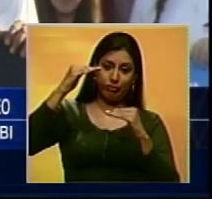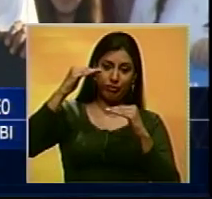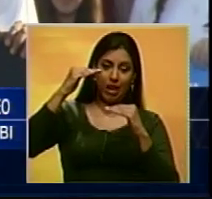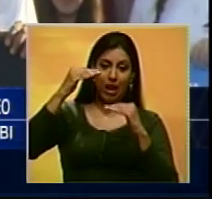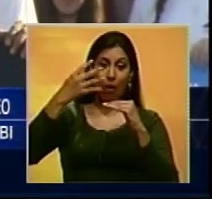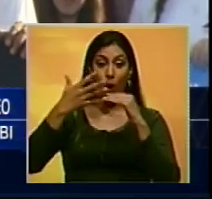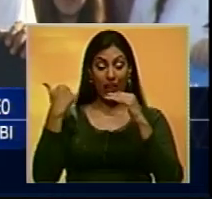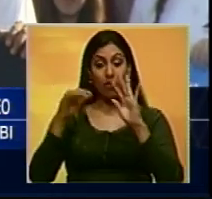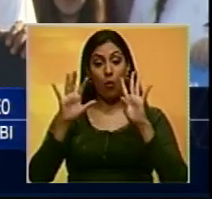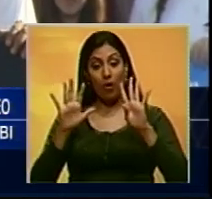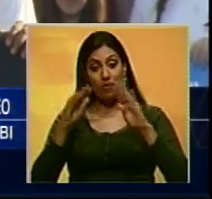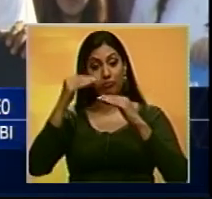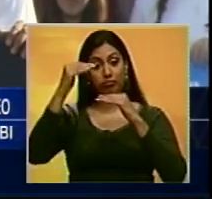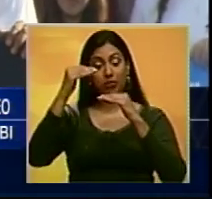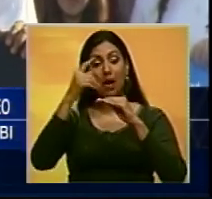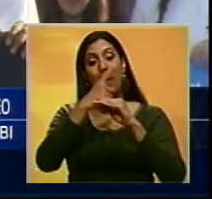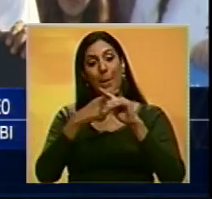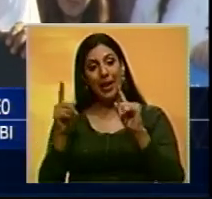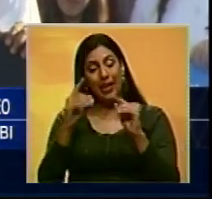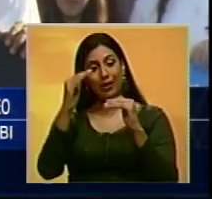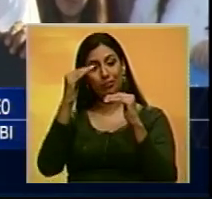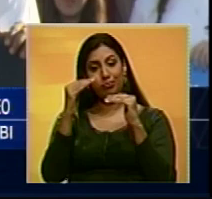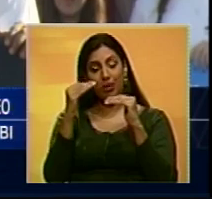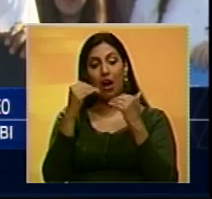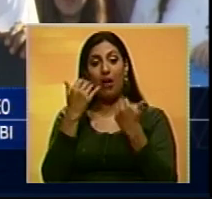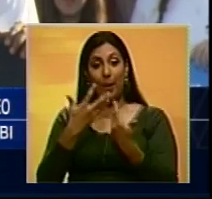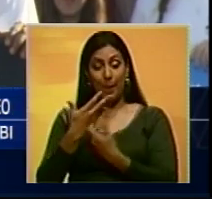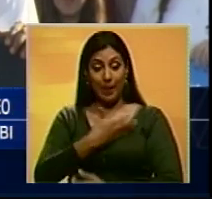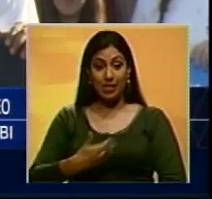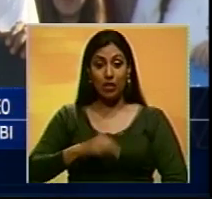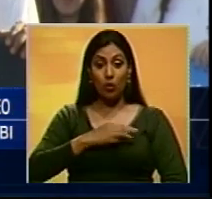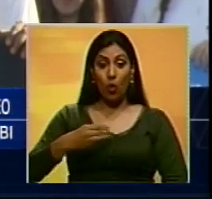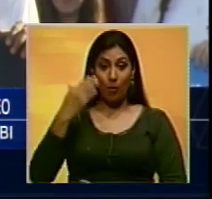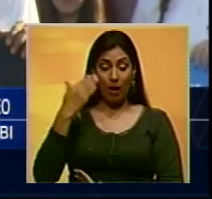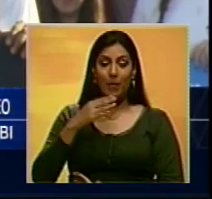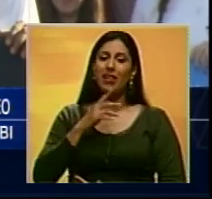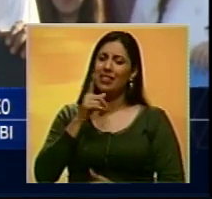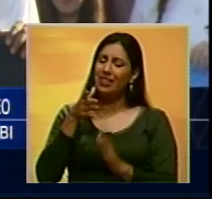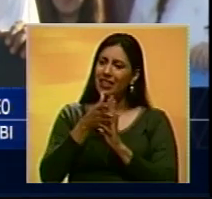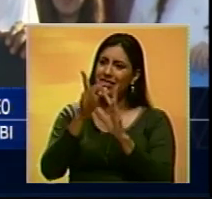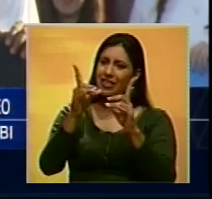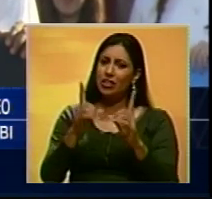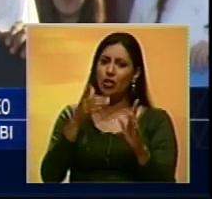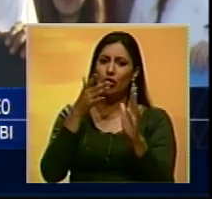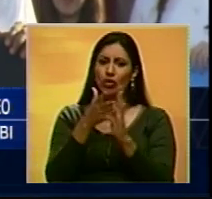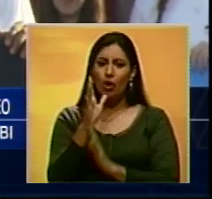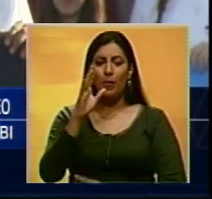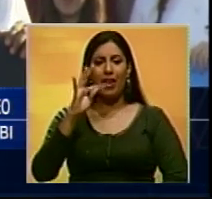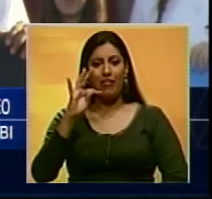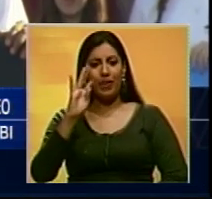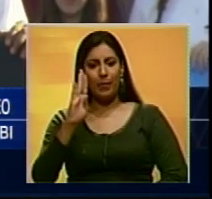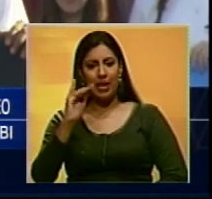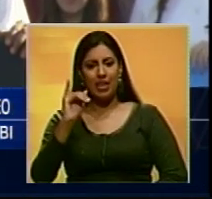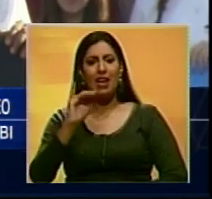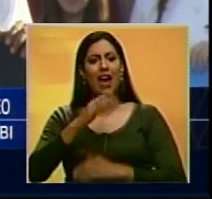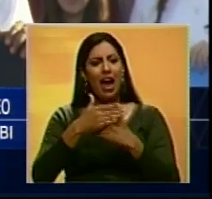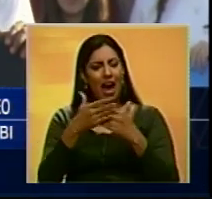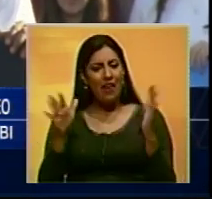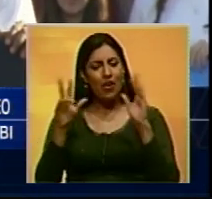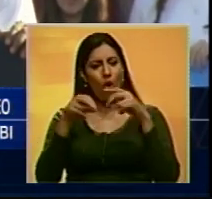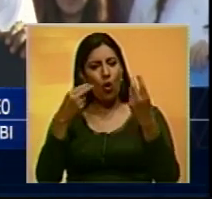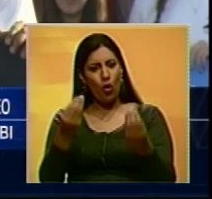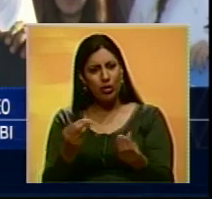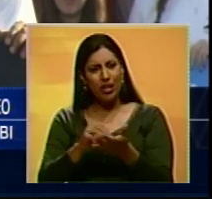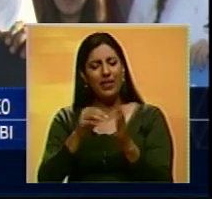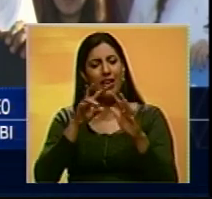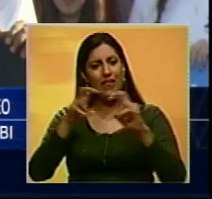sobre su principal rival. Por otra parte, el presidente de Estados Unidos, Barack Obama, cuestionó la decisión del FBI de reabrir las